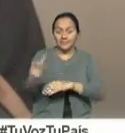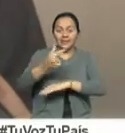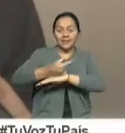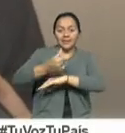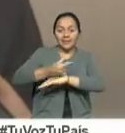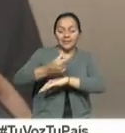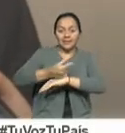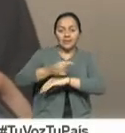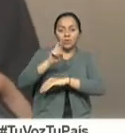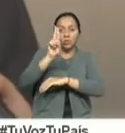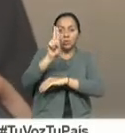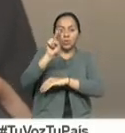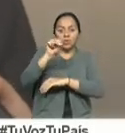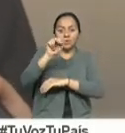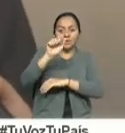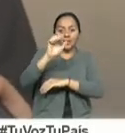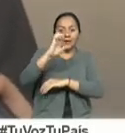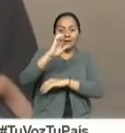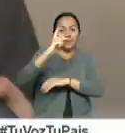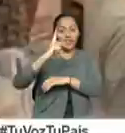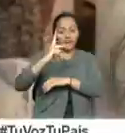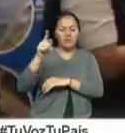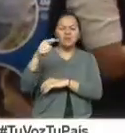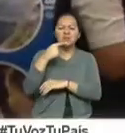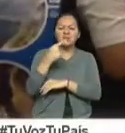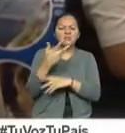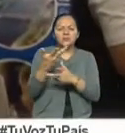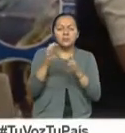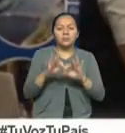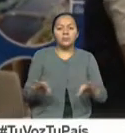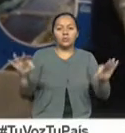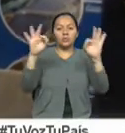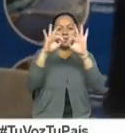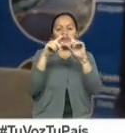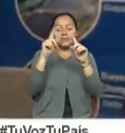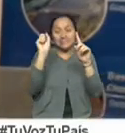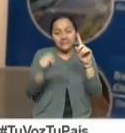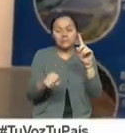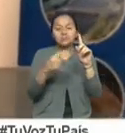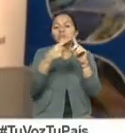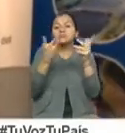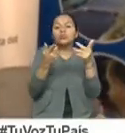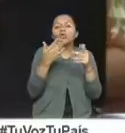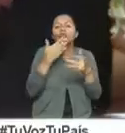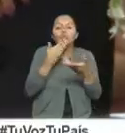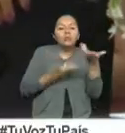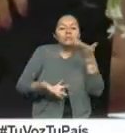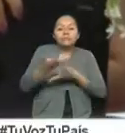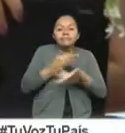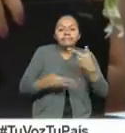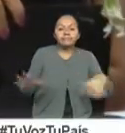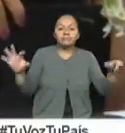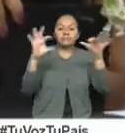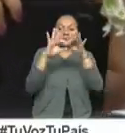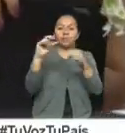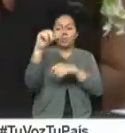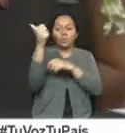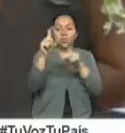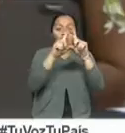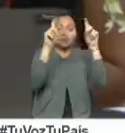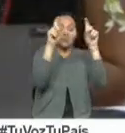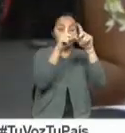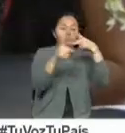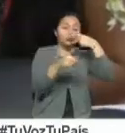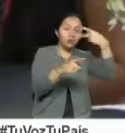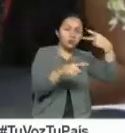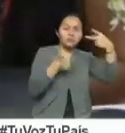de la UNAEP, destacó la importancia de estos encuentros, pues permiten fortalecer los vínculos con otras empresas públicas y